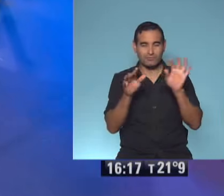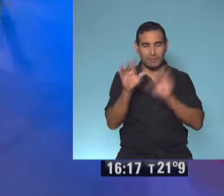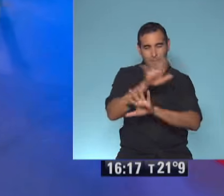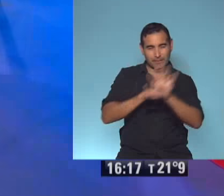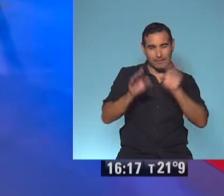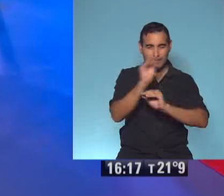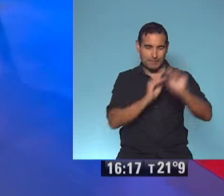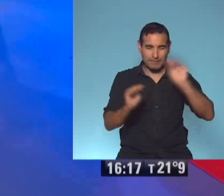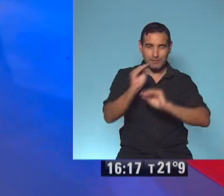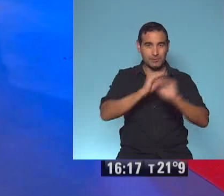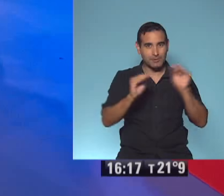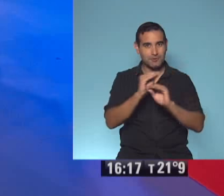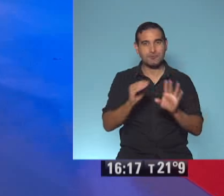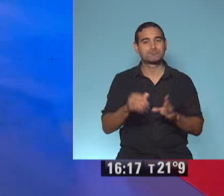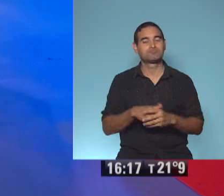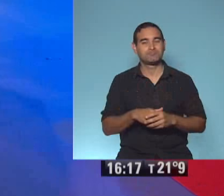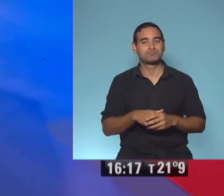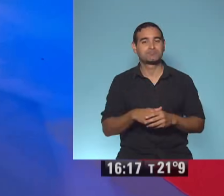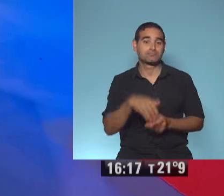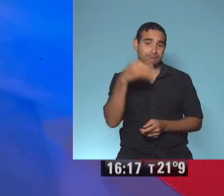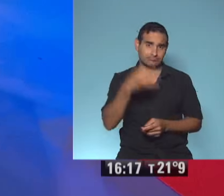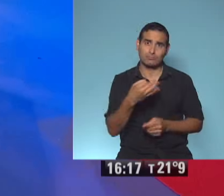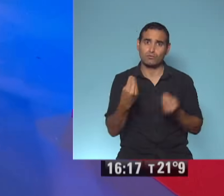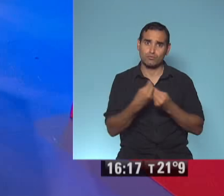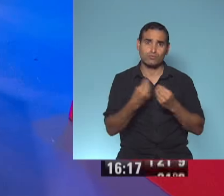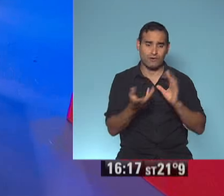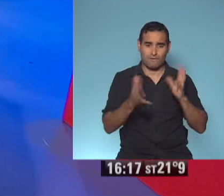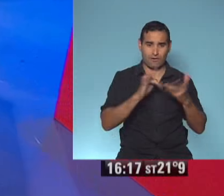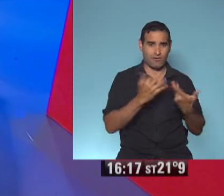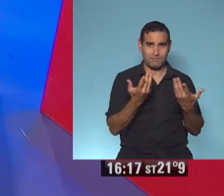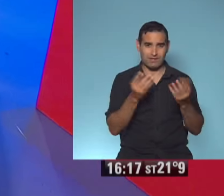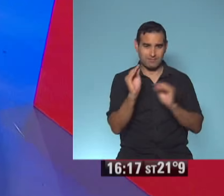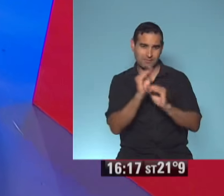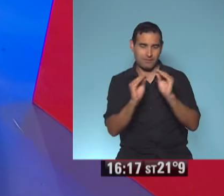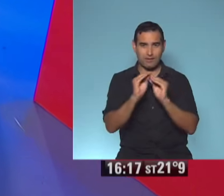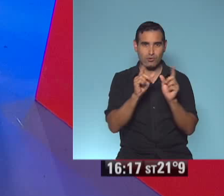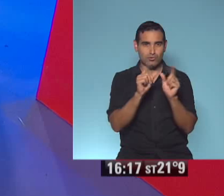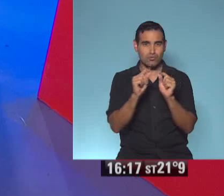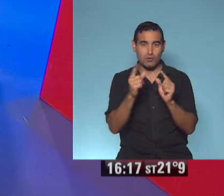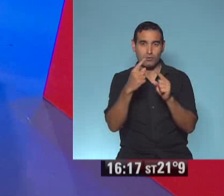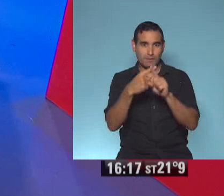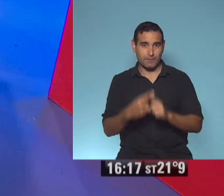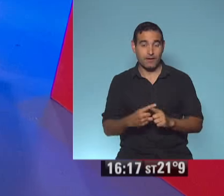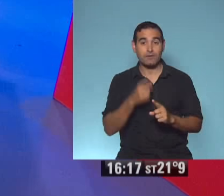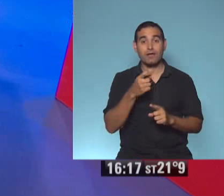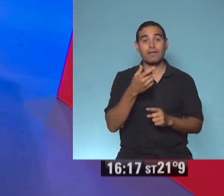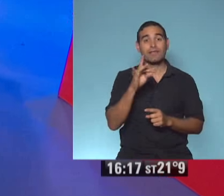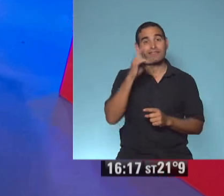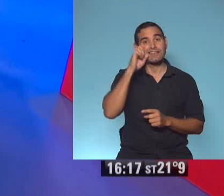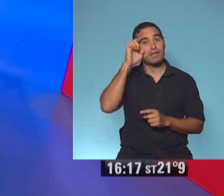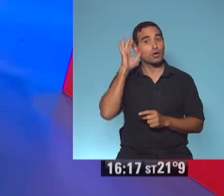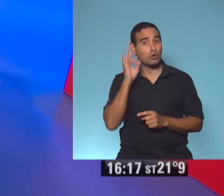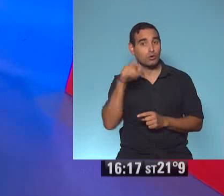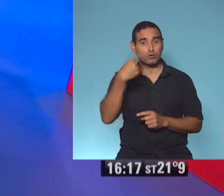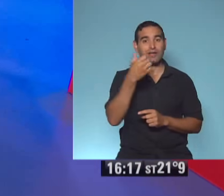buenísimo. Maneras de llegar a un valor. Eso, hay muchas formas. Quizás, se me ocurre, Diego y Alterio nos pueden contar un poco